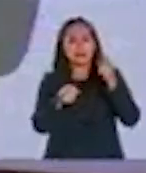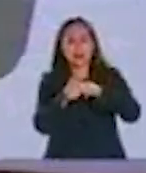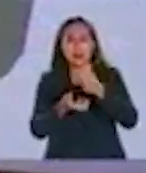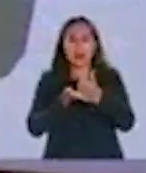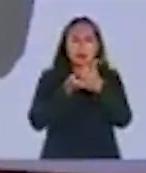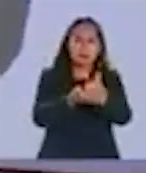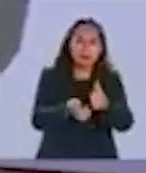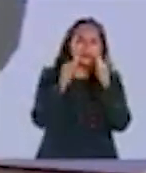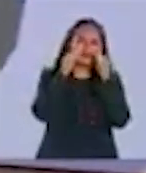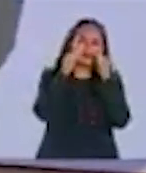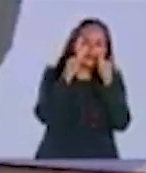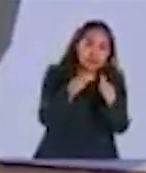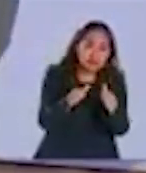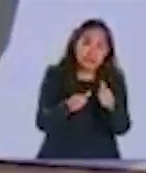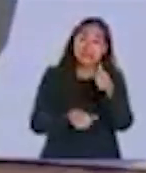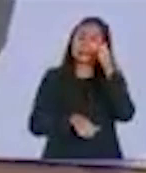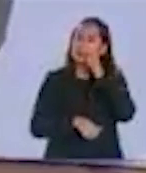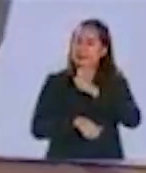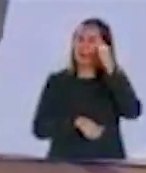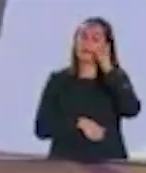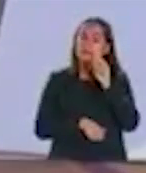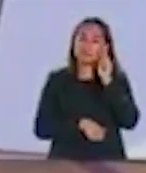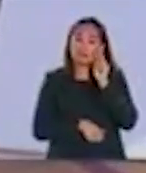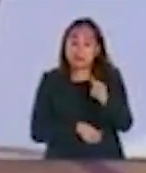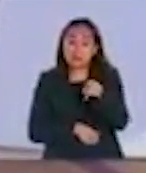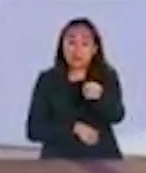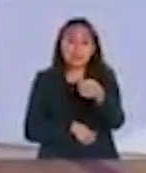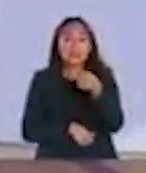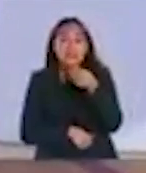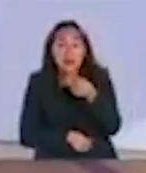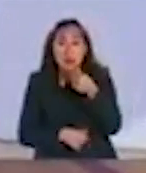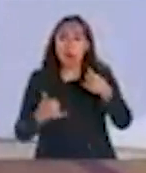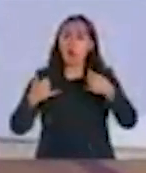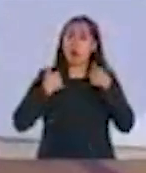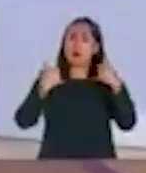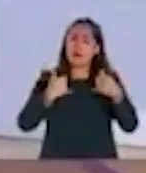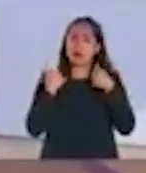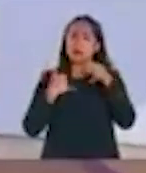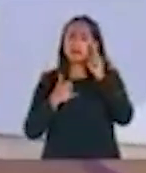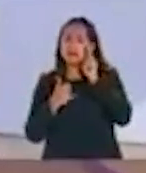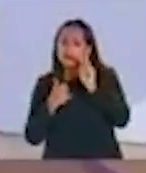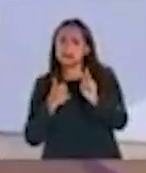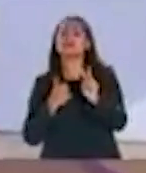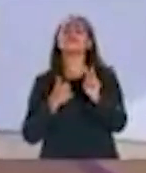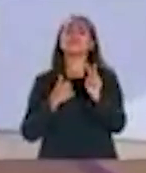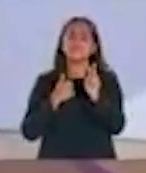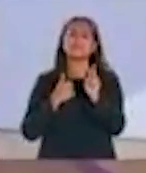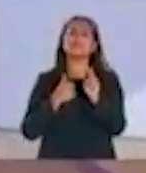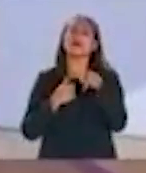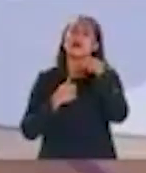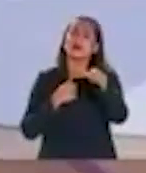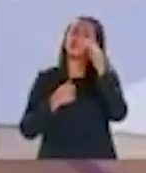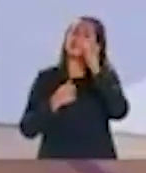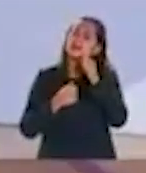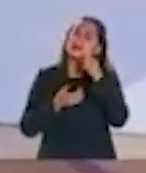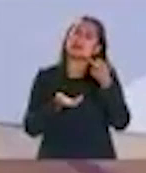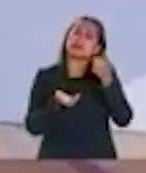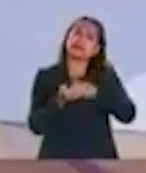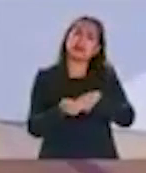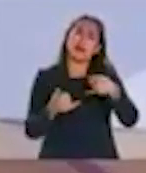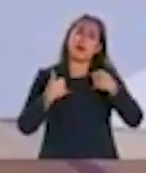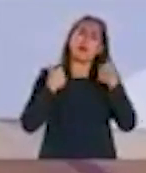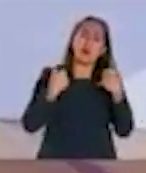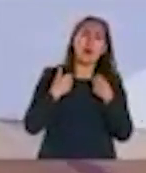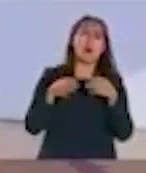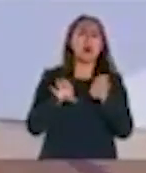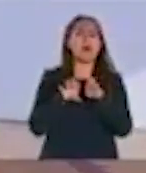tienen cada vez que nos encontramos un niño un adolescente en los circuitos migratorios los encontramos además en condición precaria